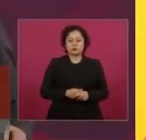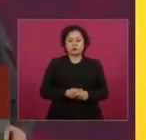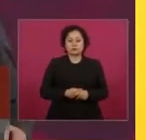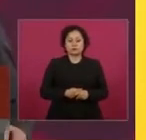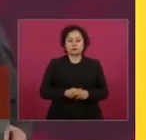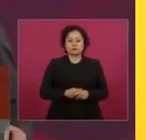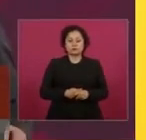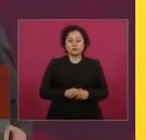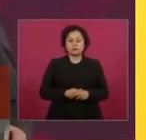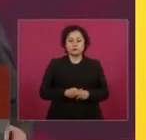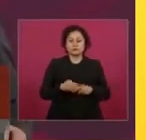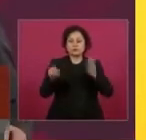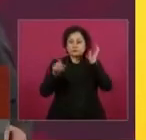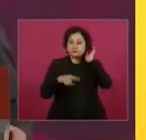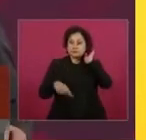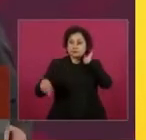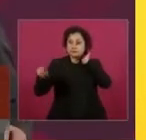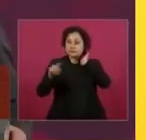De derecha.